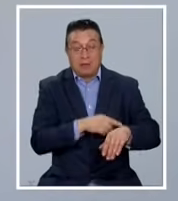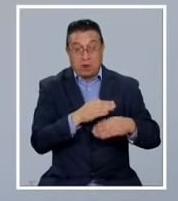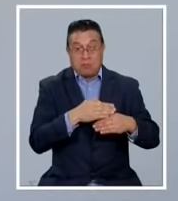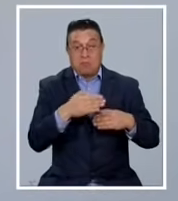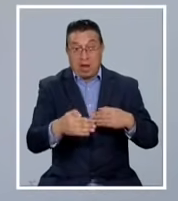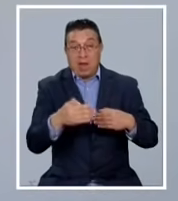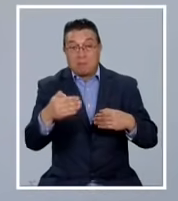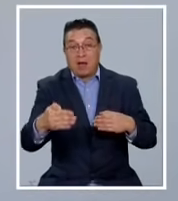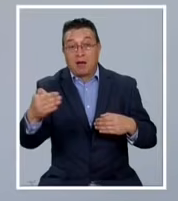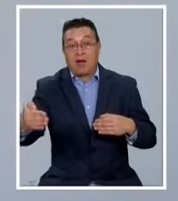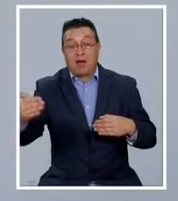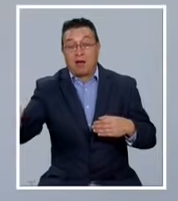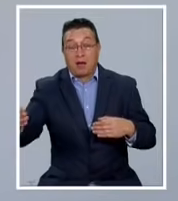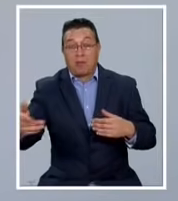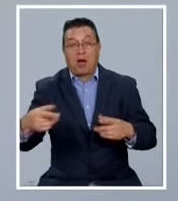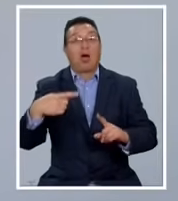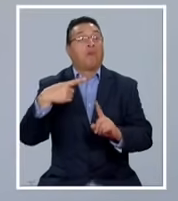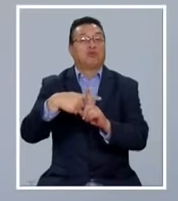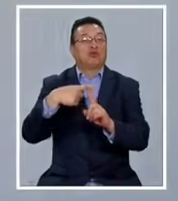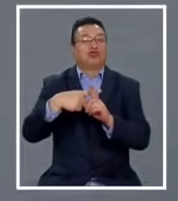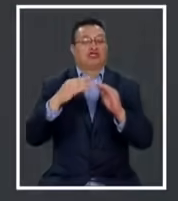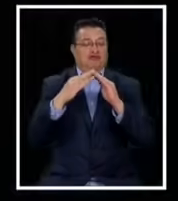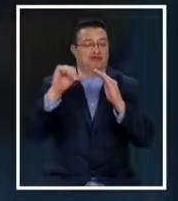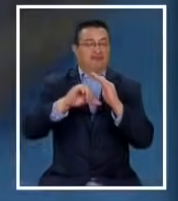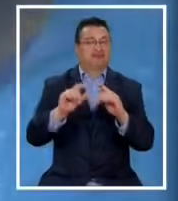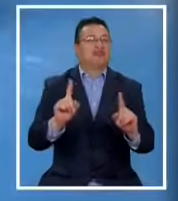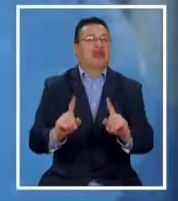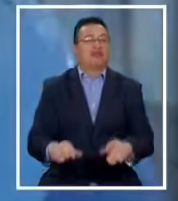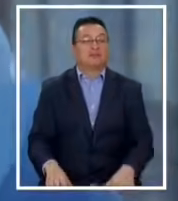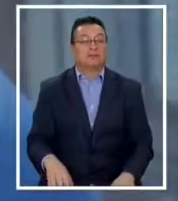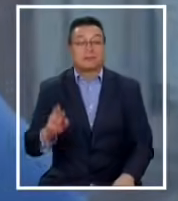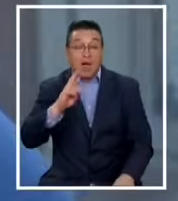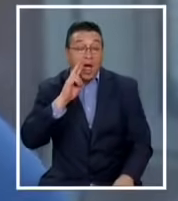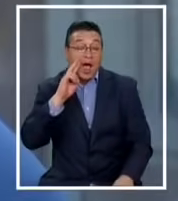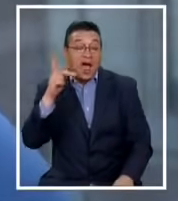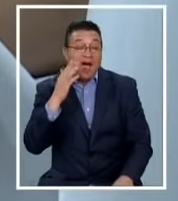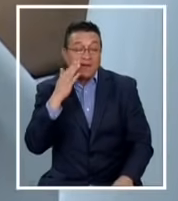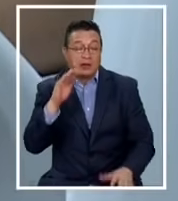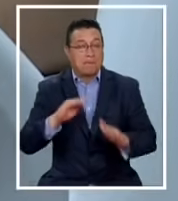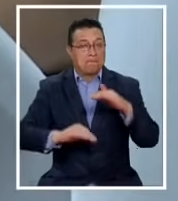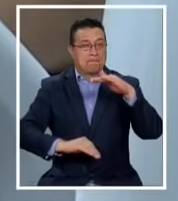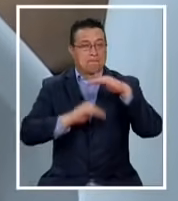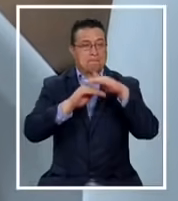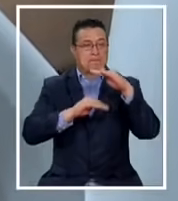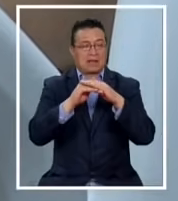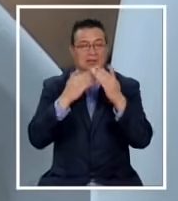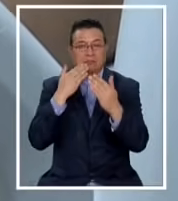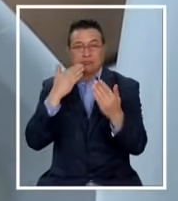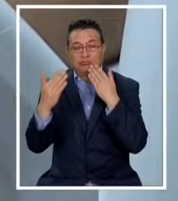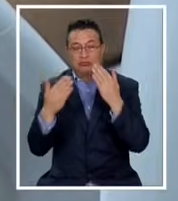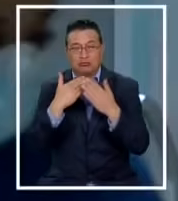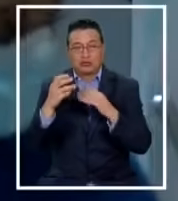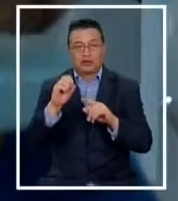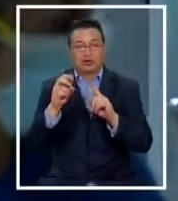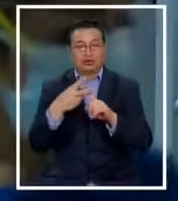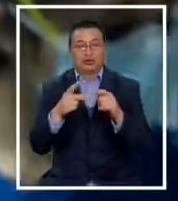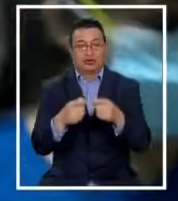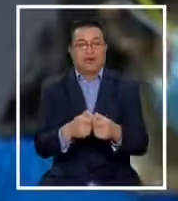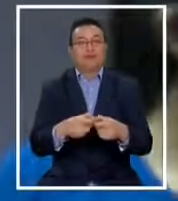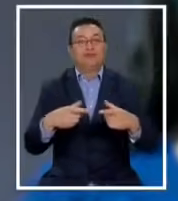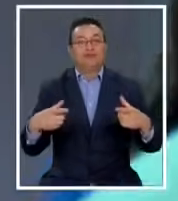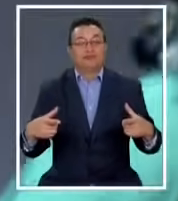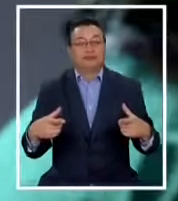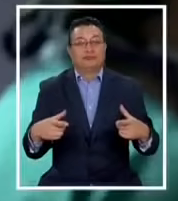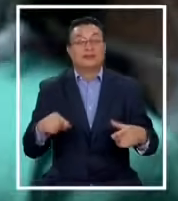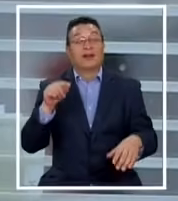tiempo van perdiendo la efectividad de estas cuarentenas. En abril se marcó el pic de contagios de esta segunda ola y aunque